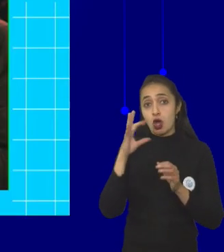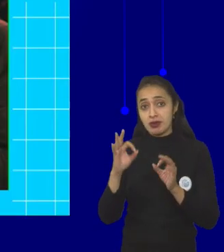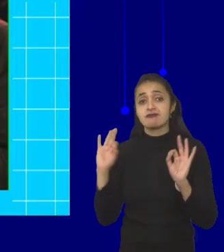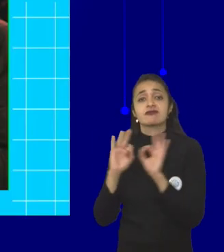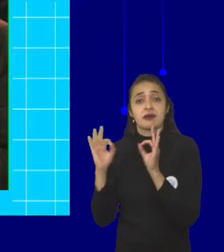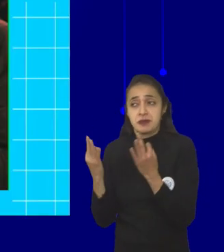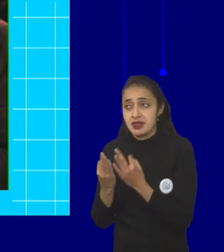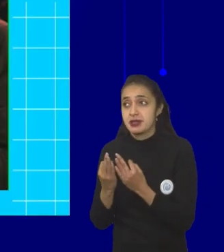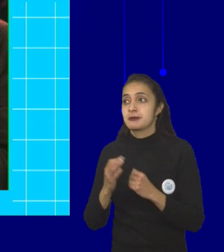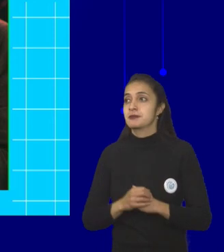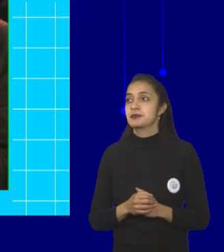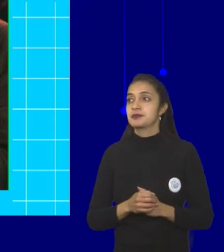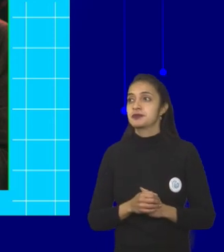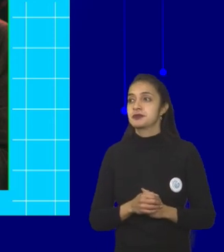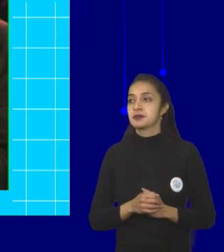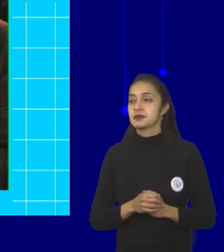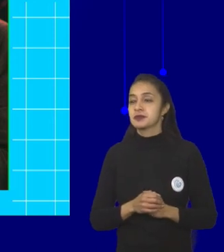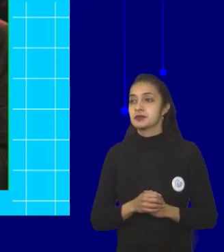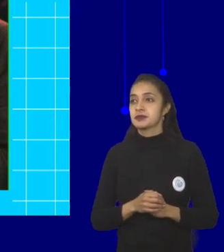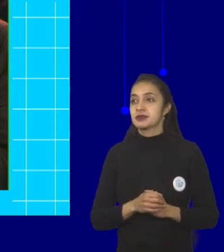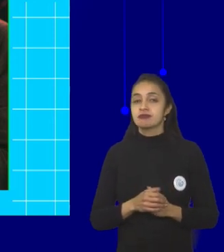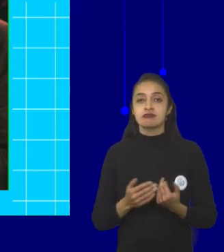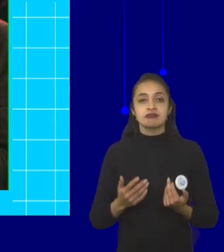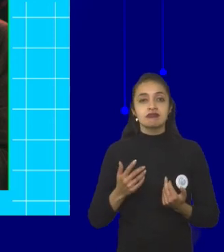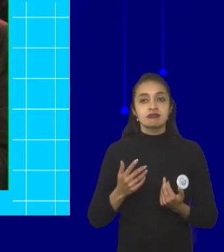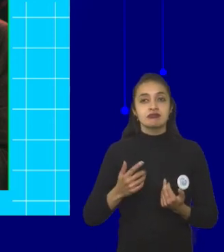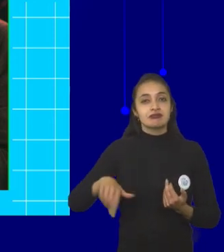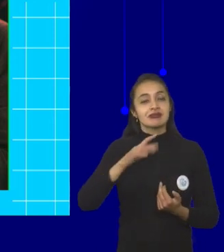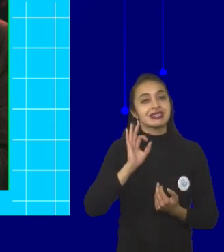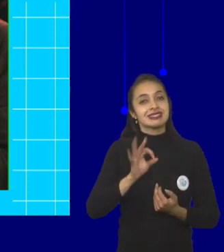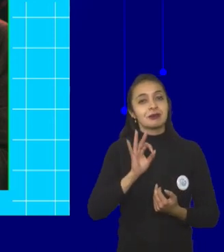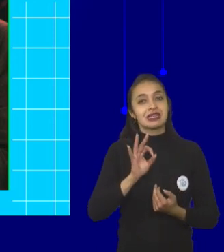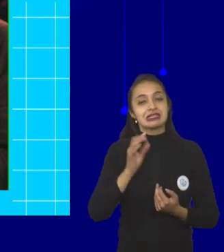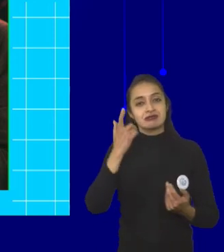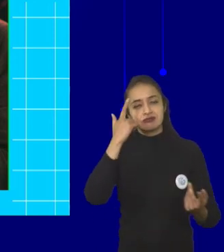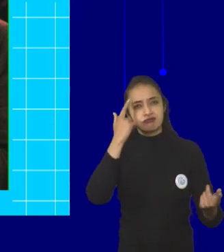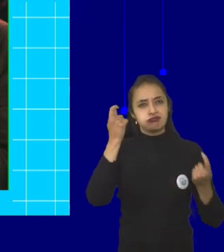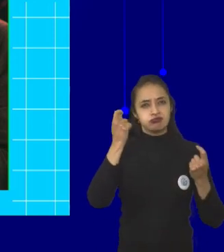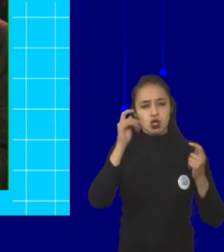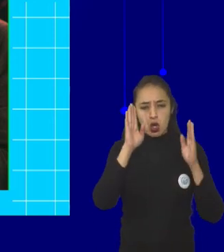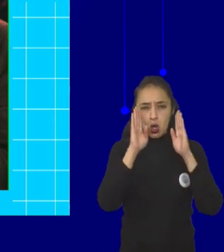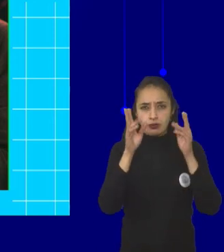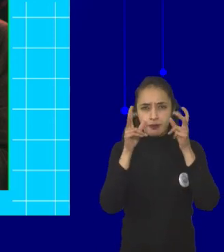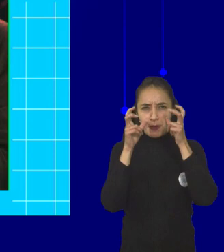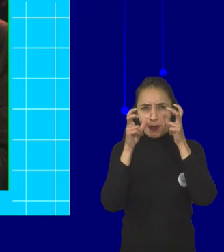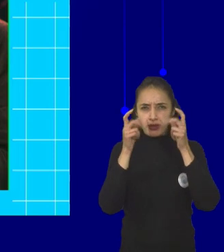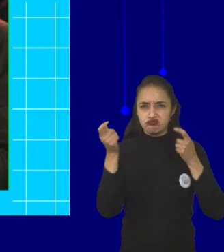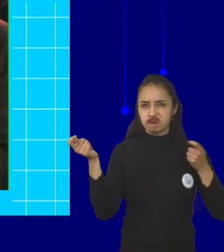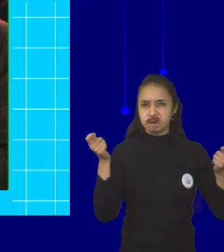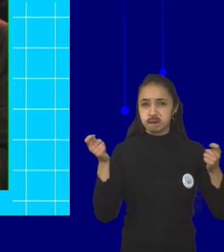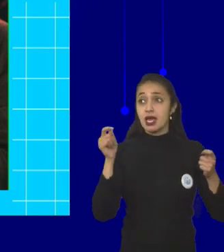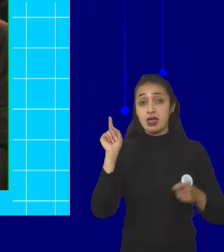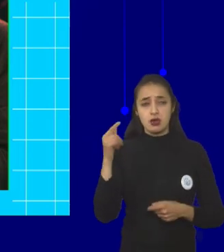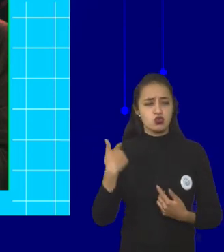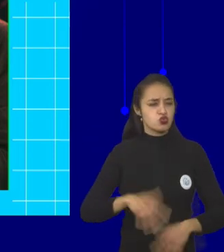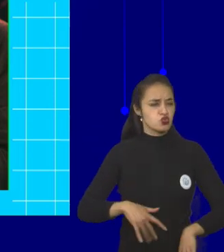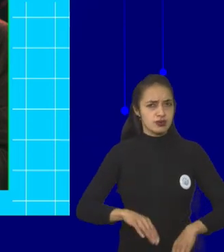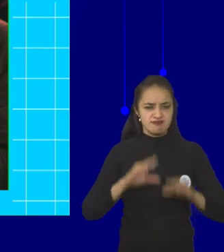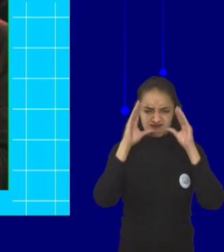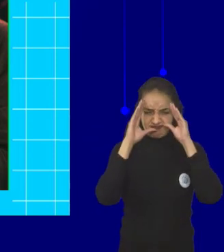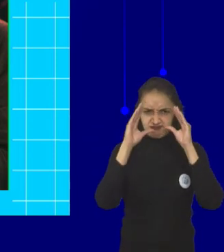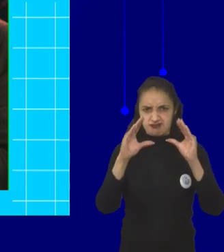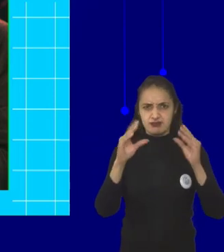familia, es un hombre de lo que todo el tiempo hemos estado acá, concentradito, papi. Eso es Camilo Vega.